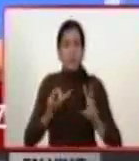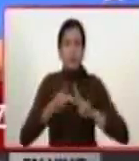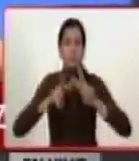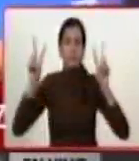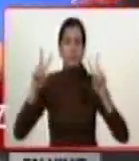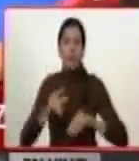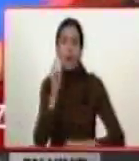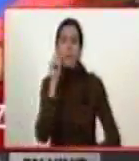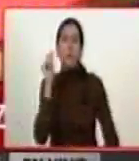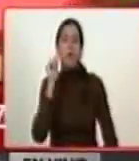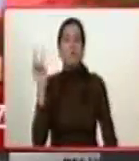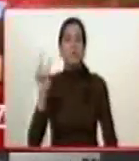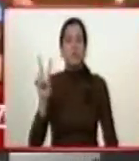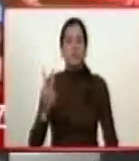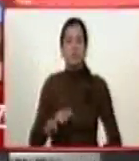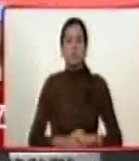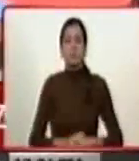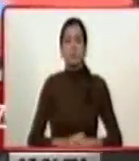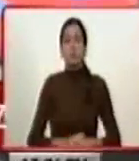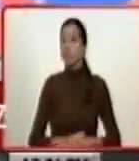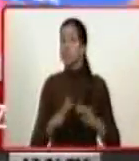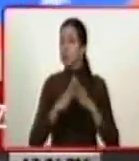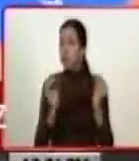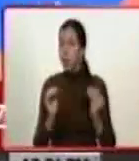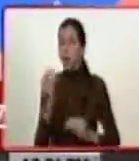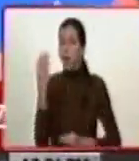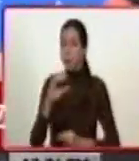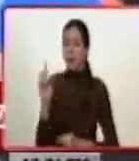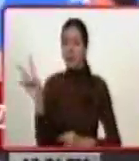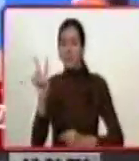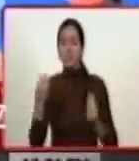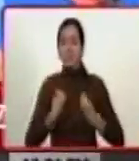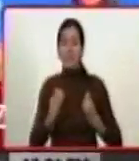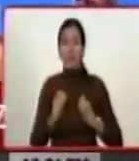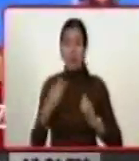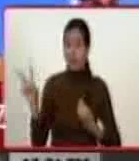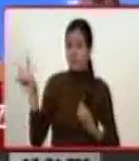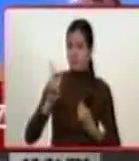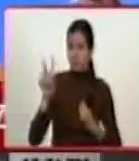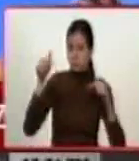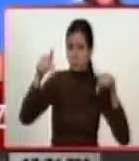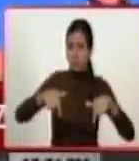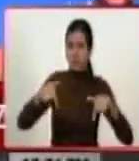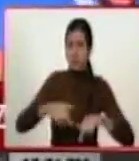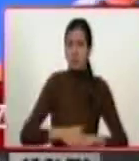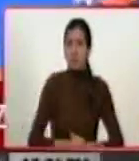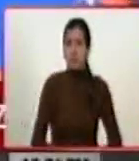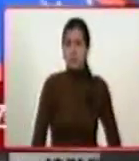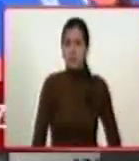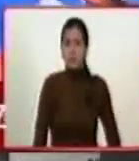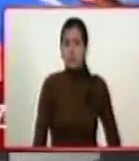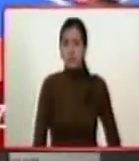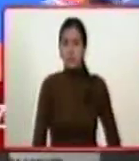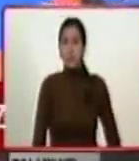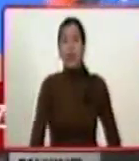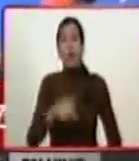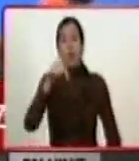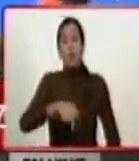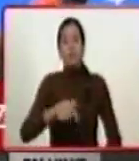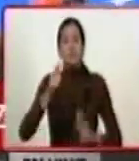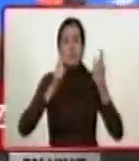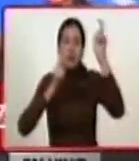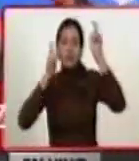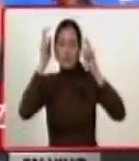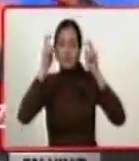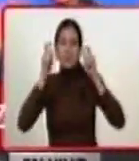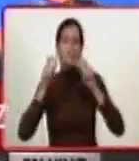venezolanas y los colombianos y las colombianas que con nosotros viven como hermanos Hoy el chavismo